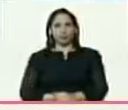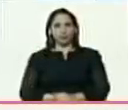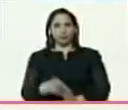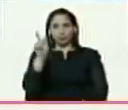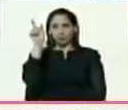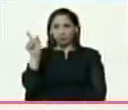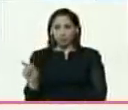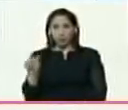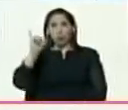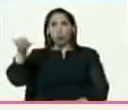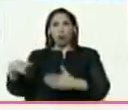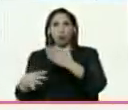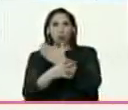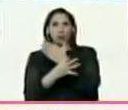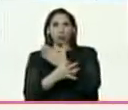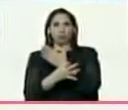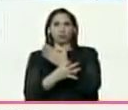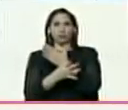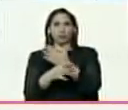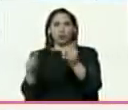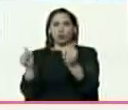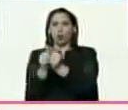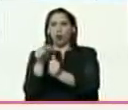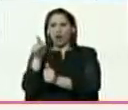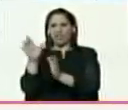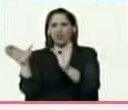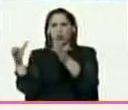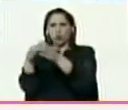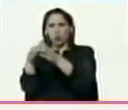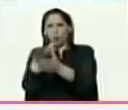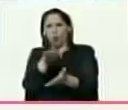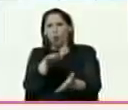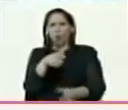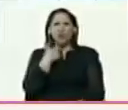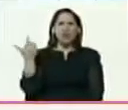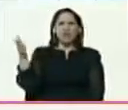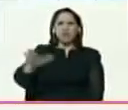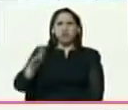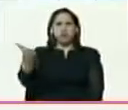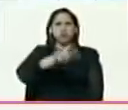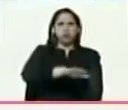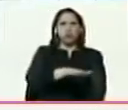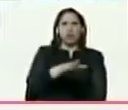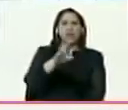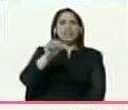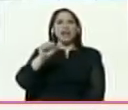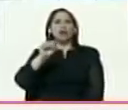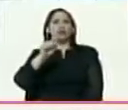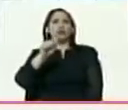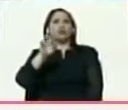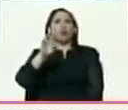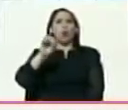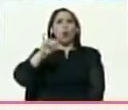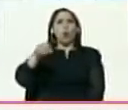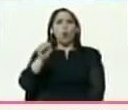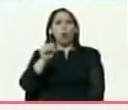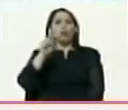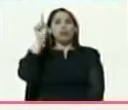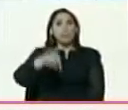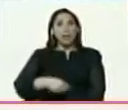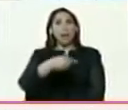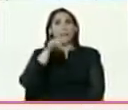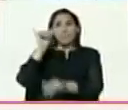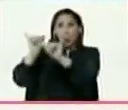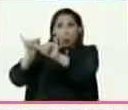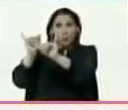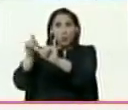juan guaidó con este cartel asesino los rastrojos sino también al propio presidente